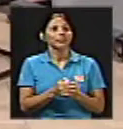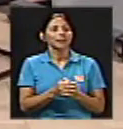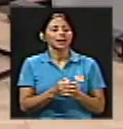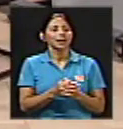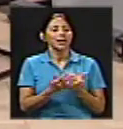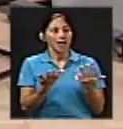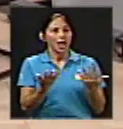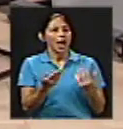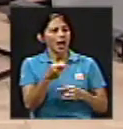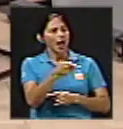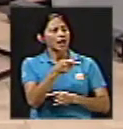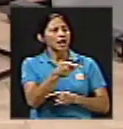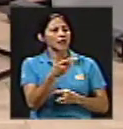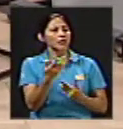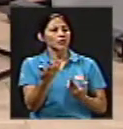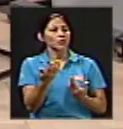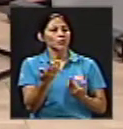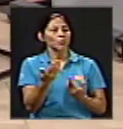ahí hay un,